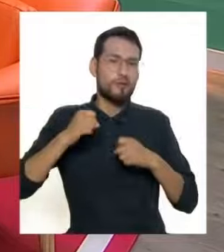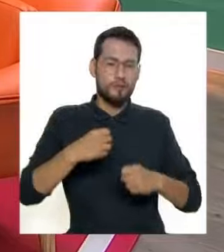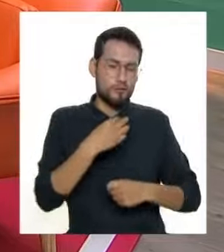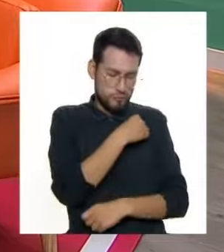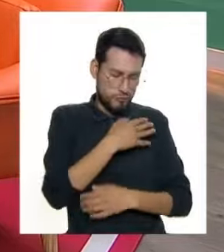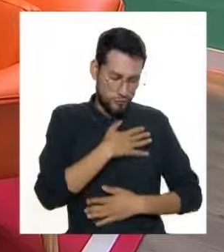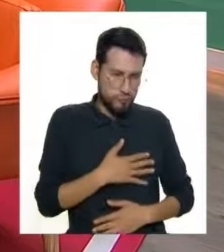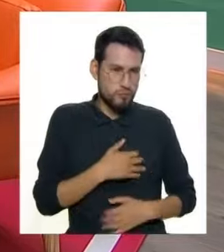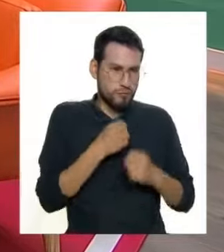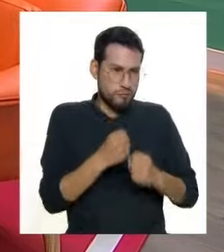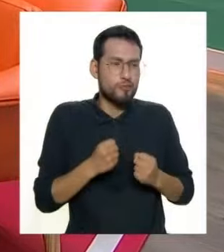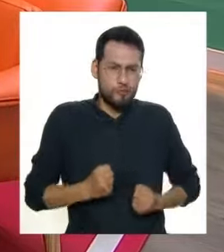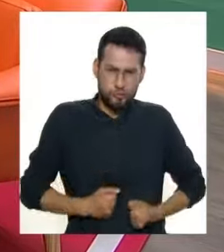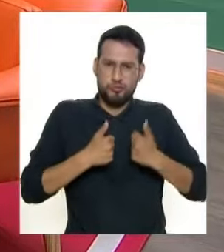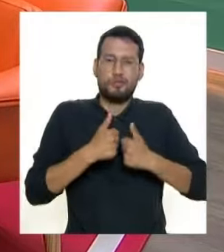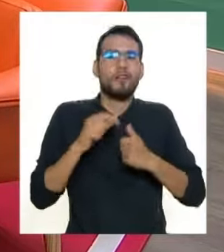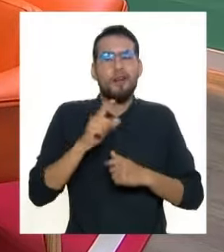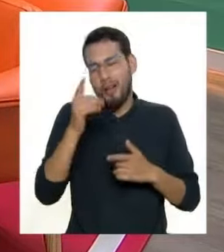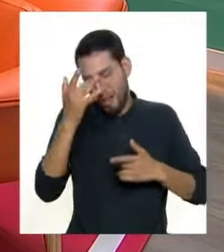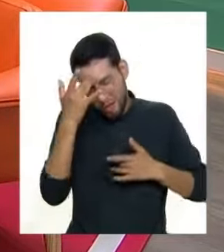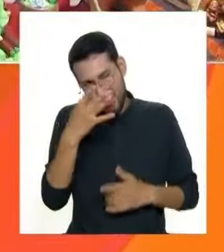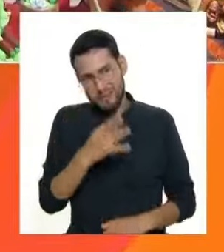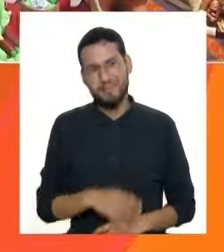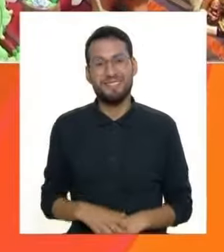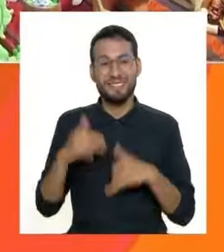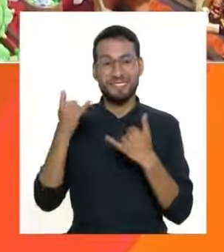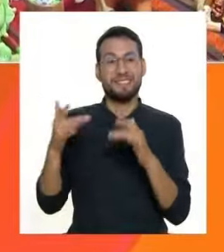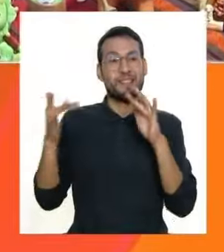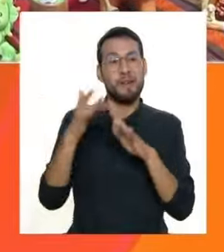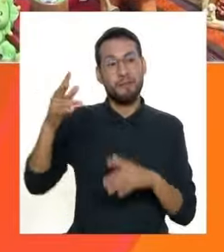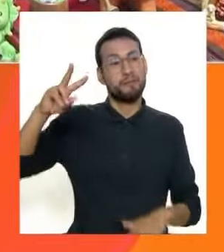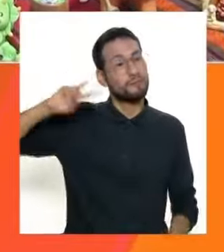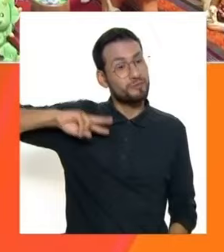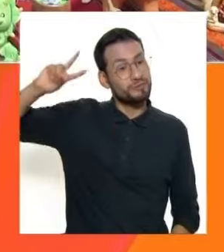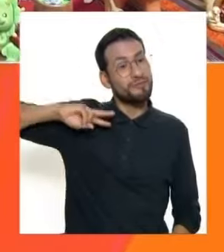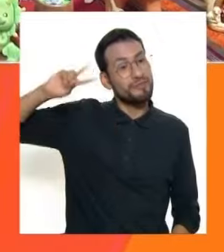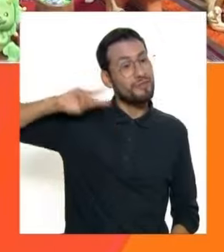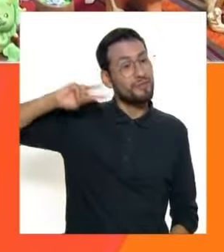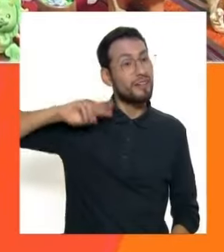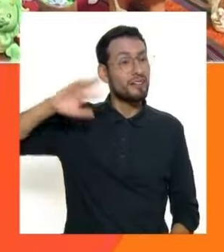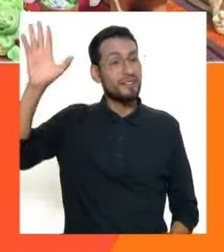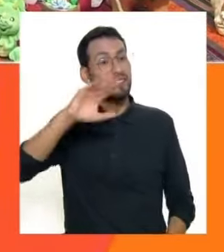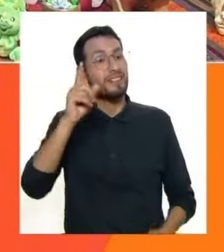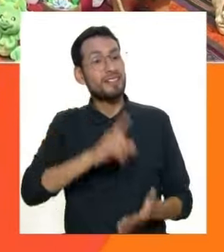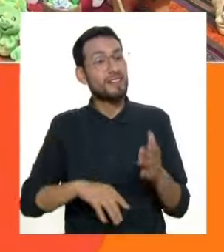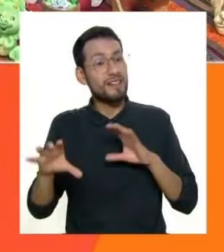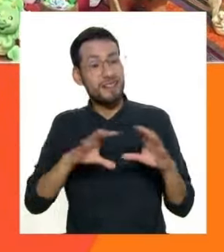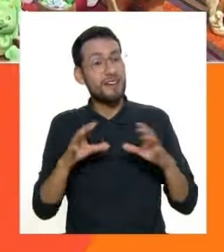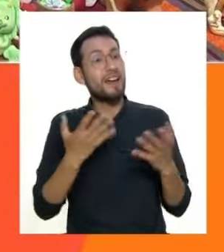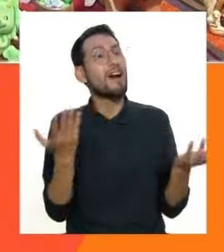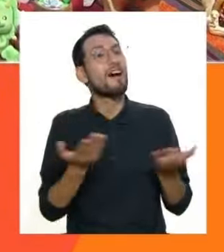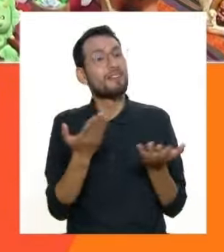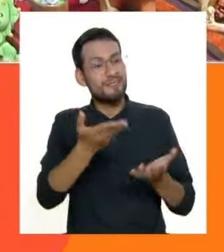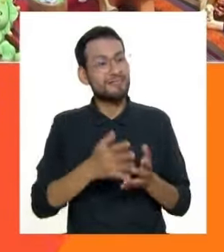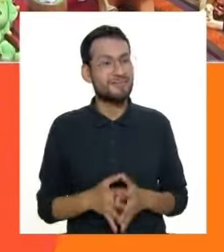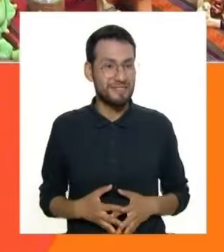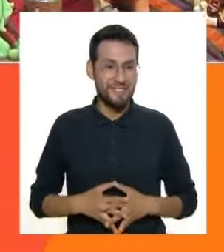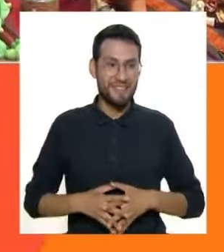sistema inmunológico se eleve y ya no se resfríe. Nos enlazamos con Vanesita Trevejo, mi Vanesita bella. ¿Qué estás haciendo? ¿Dónde